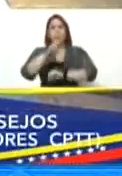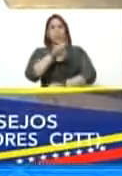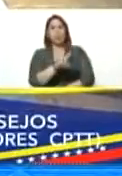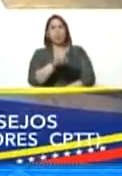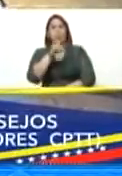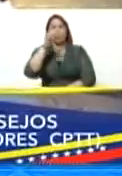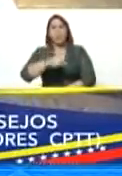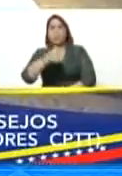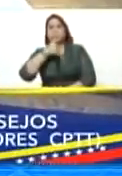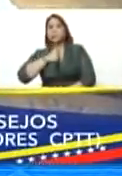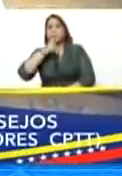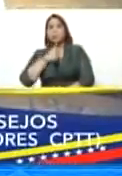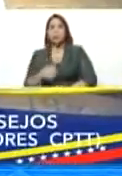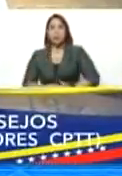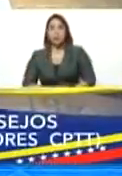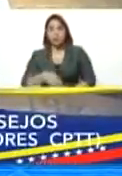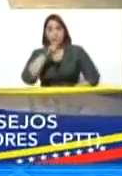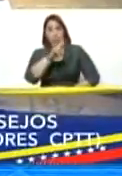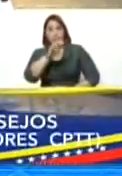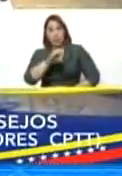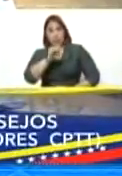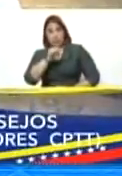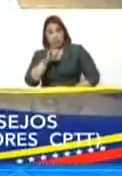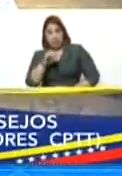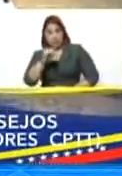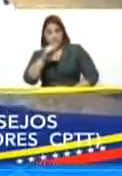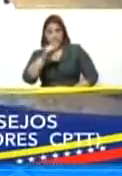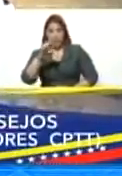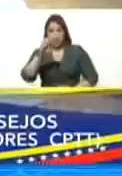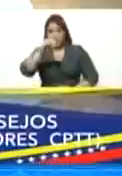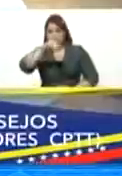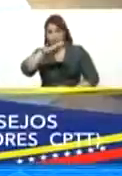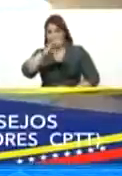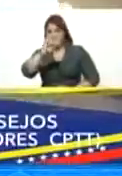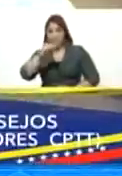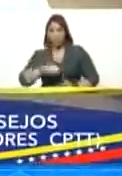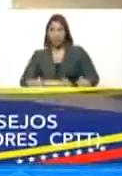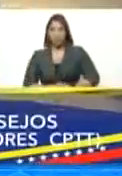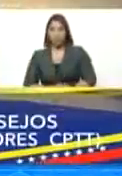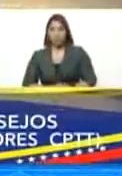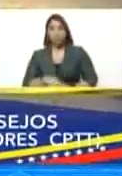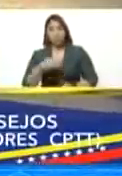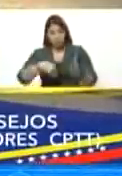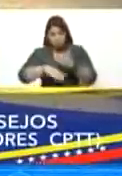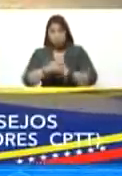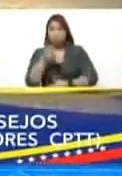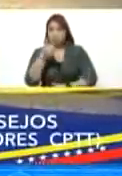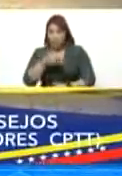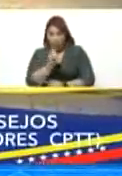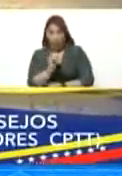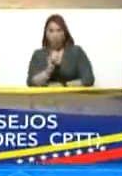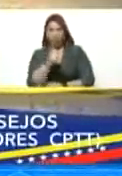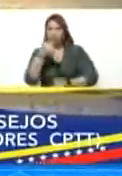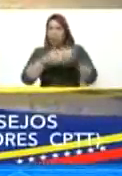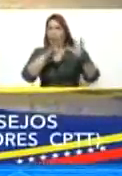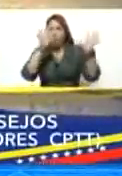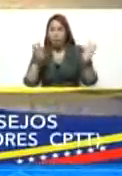la resistencia, la resistencia, la resistencia, la resistencia. Y ahí está, resultado,